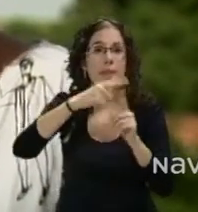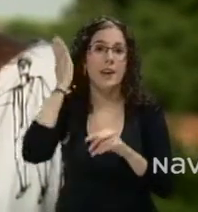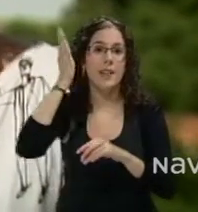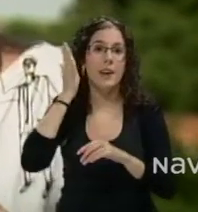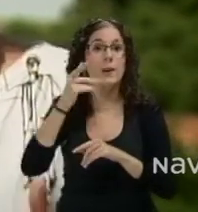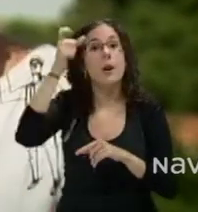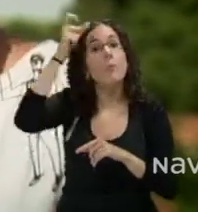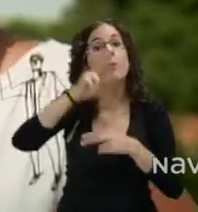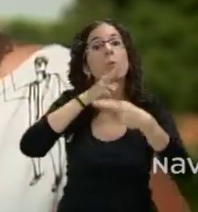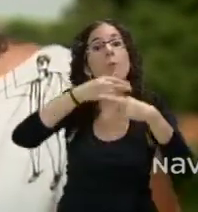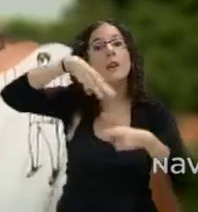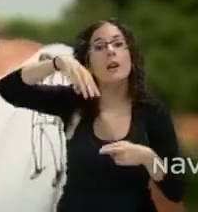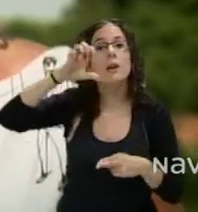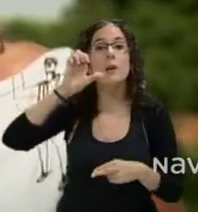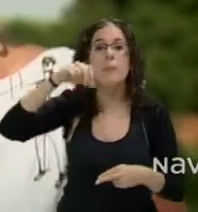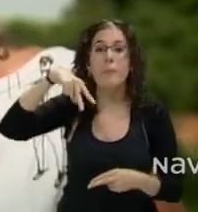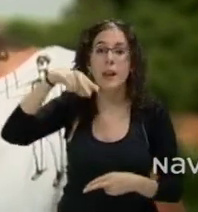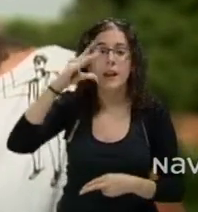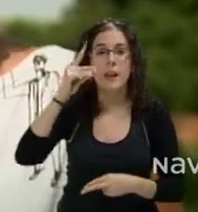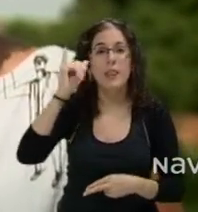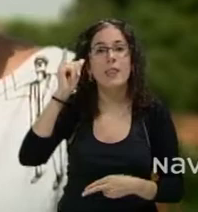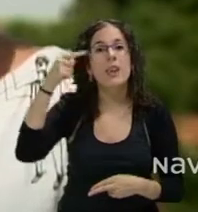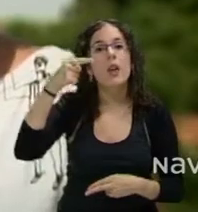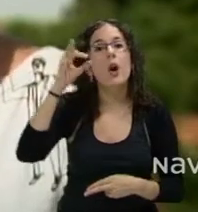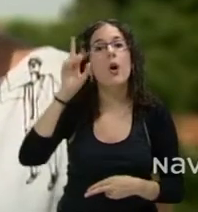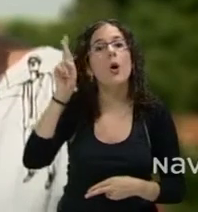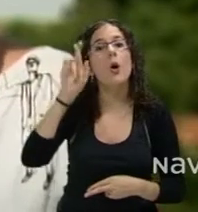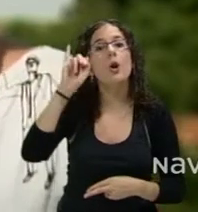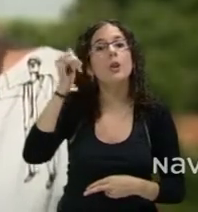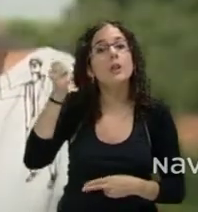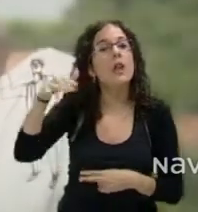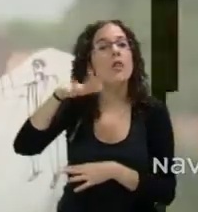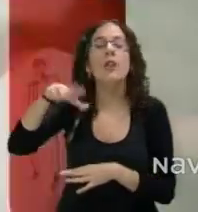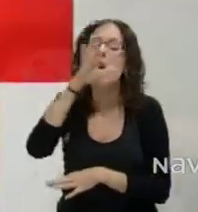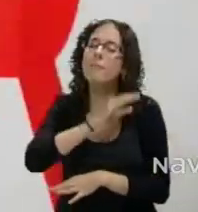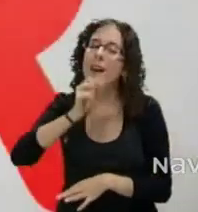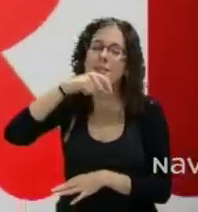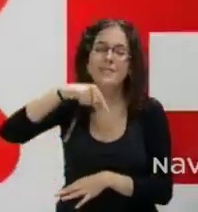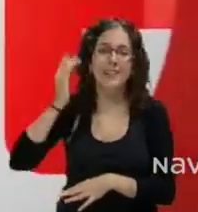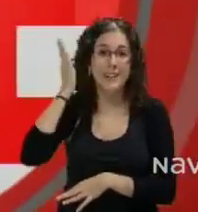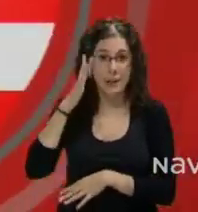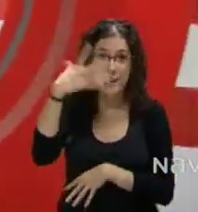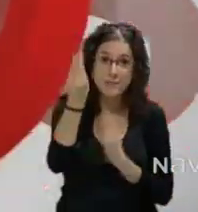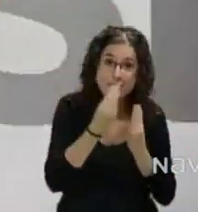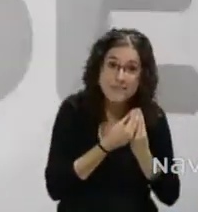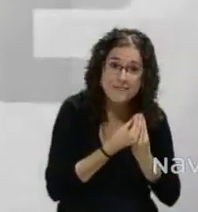hasta Mendigorría, una de las joyas patrimoniales de nuestra tierra. ¿Nos acompañas?